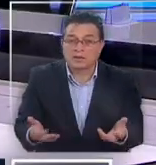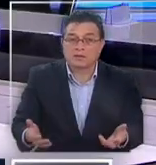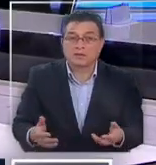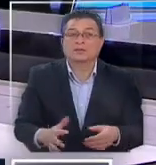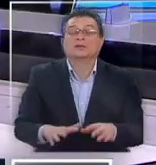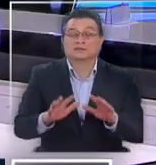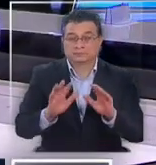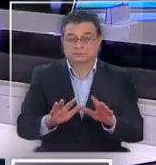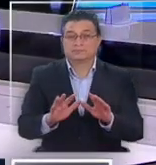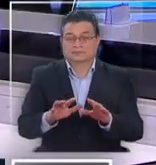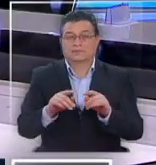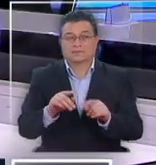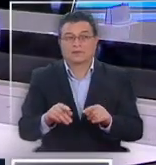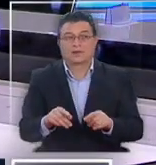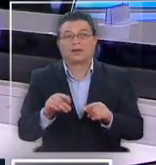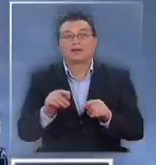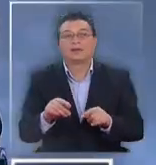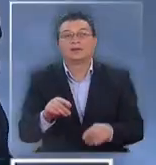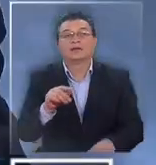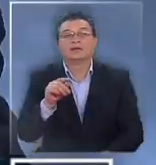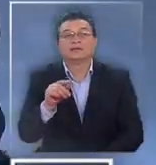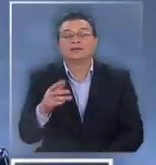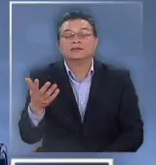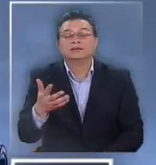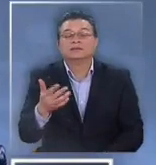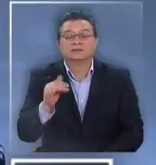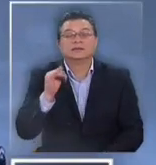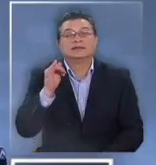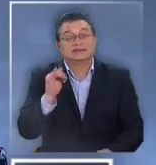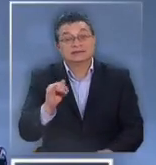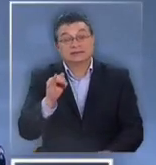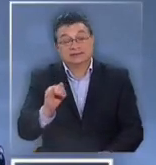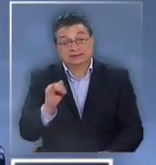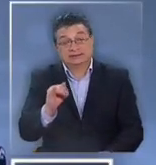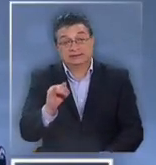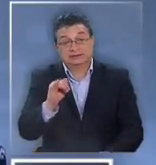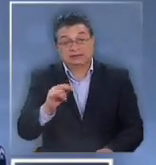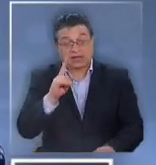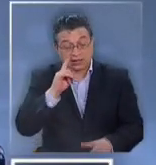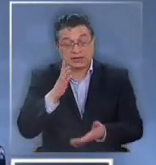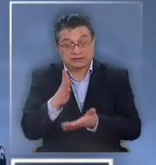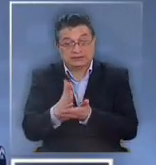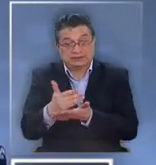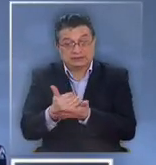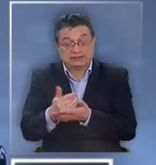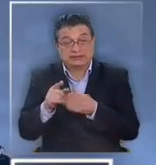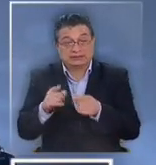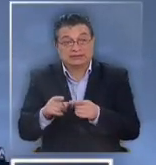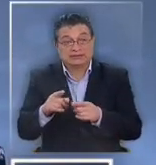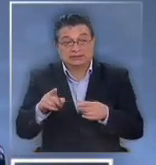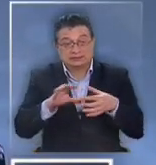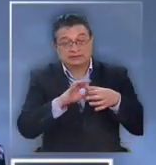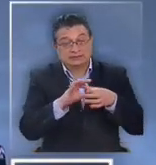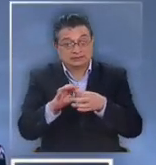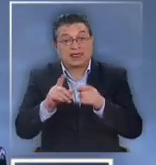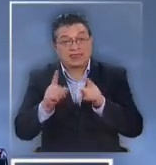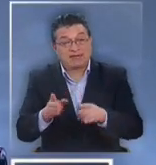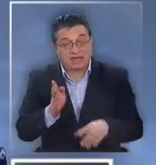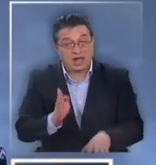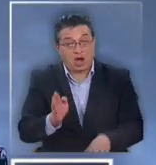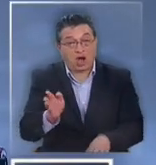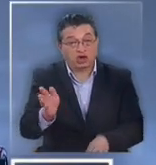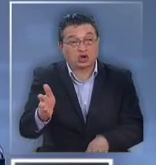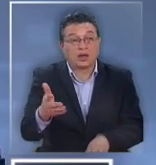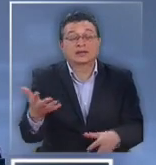entonces lo que si la estrategia es y debe continuar siendo